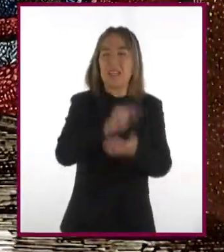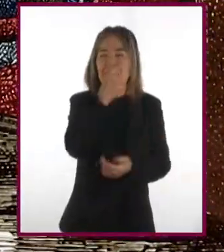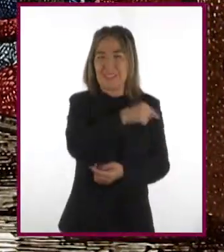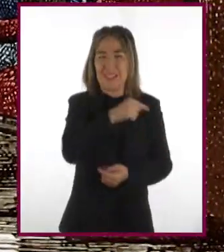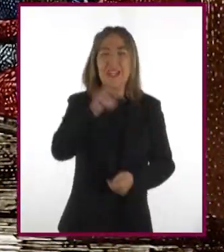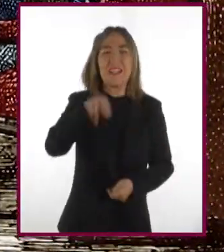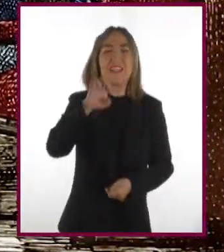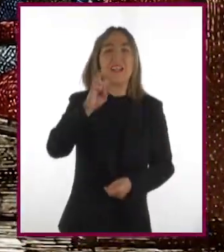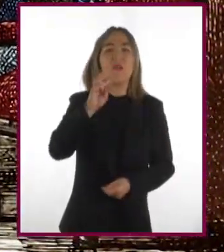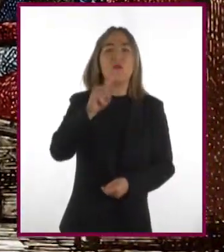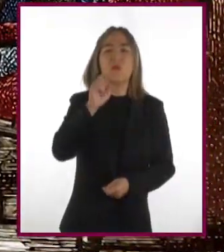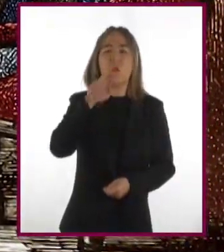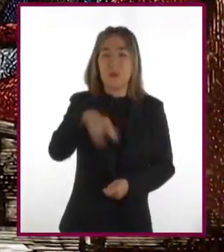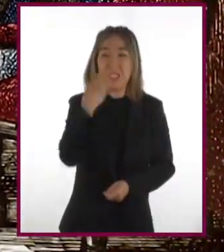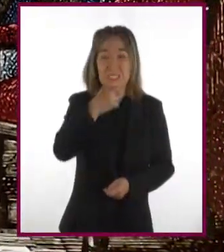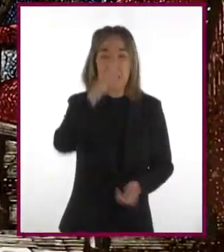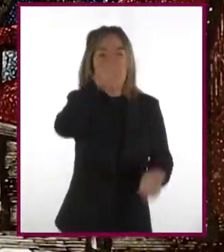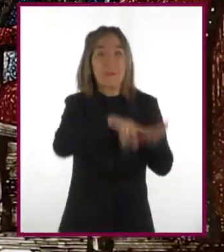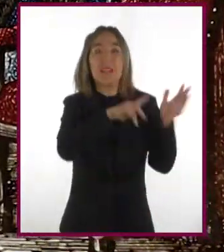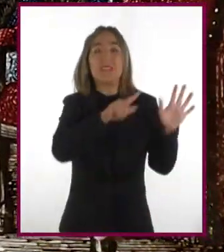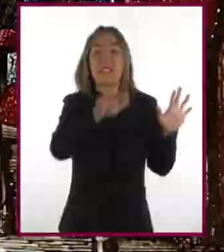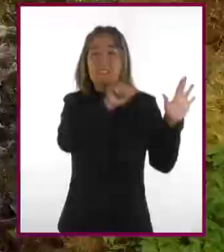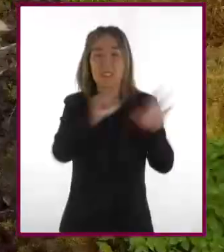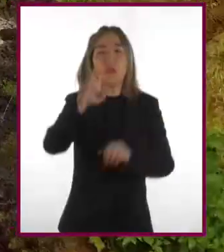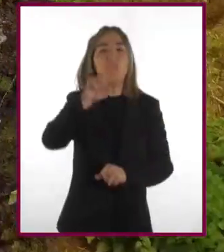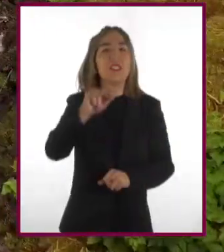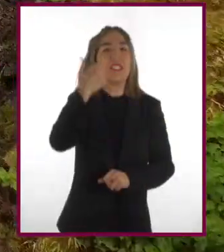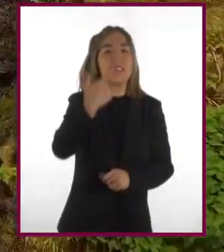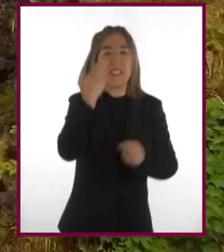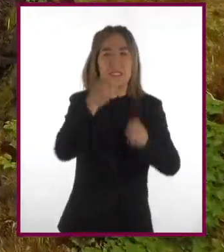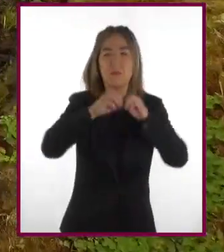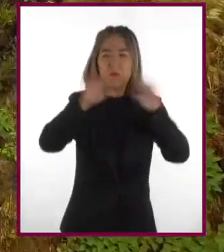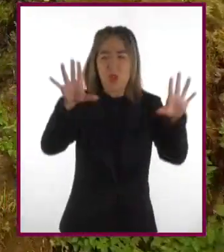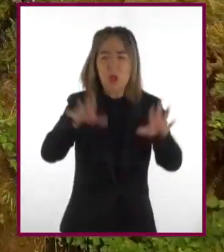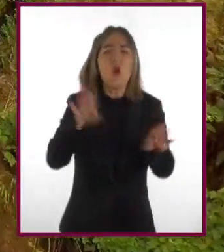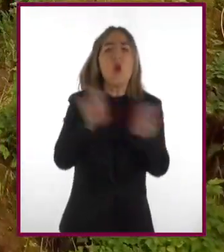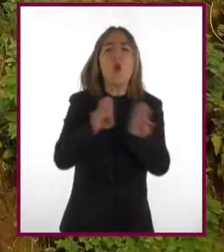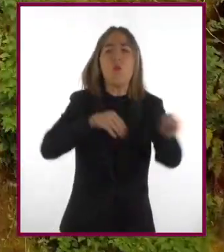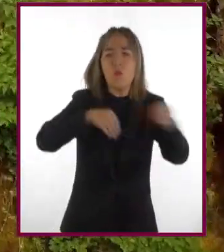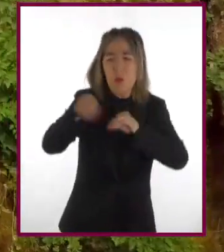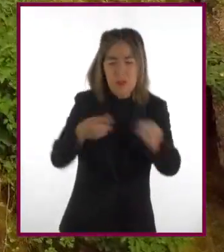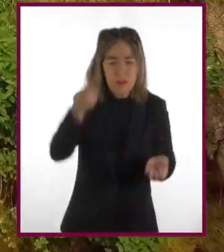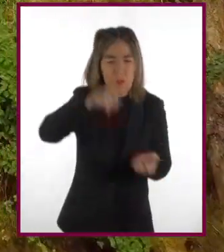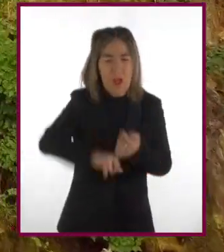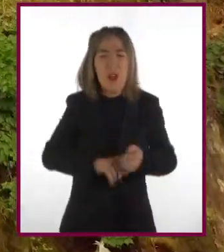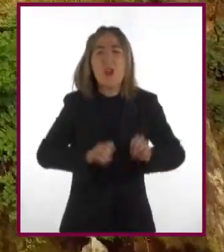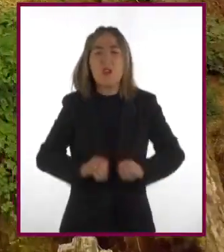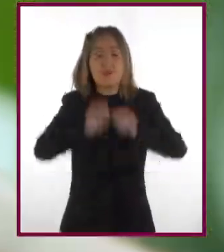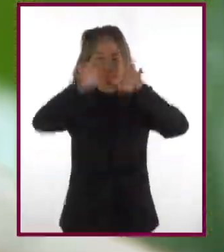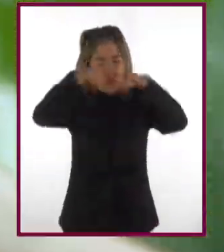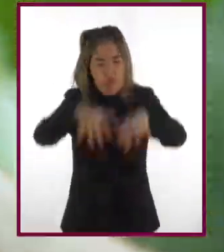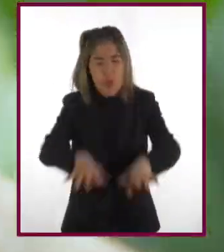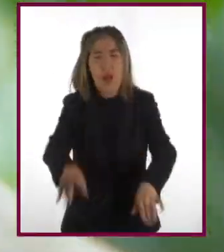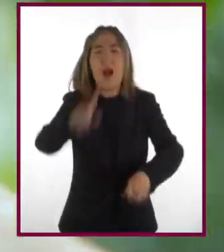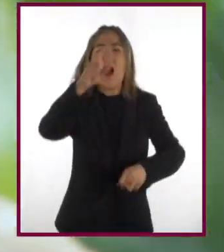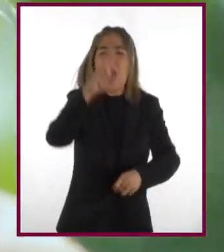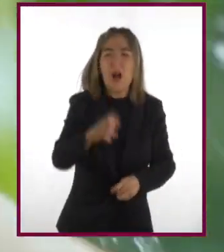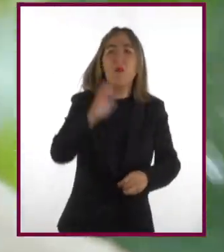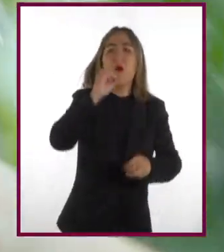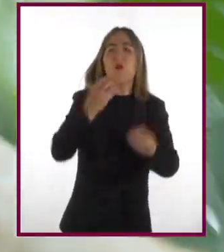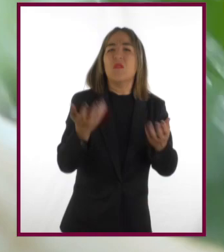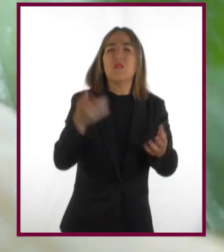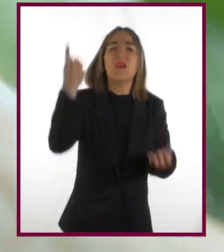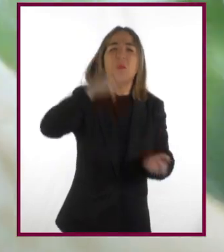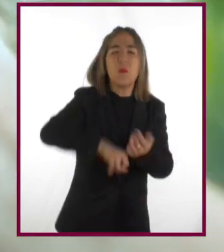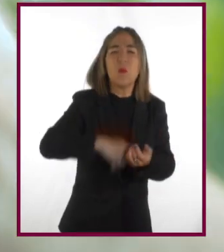Newton, enunciadas en 1687. Entonces, los problemas del movimiento de fluidos se pensaban con la idea de